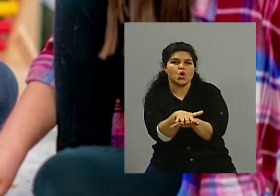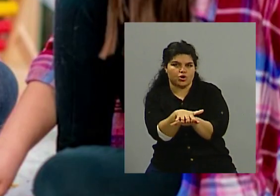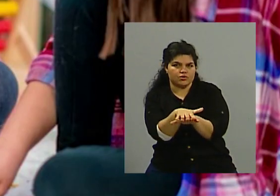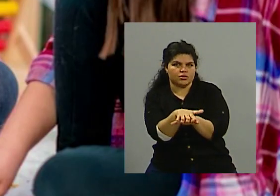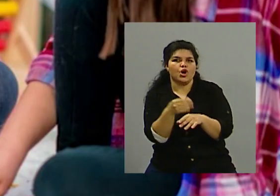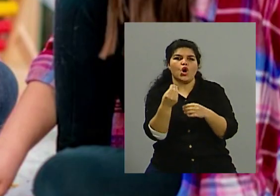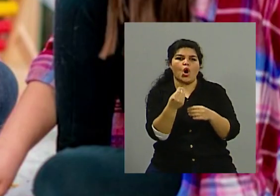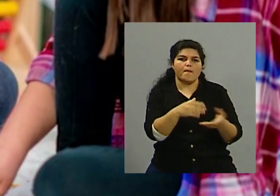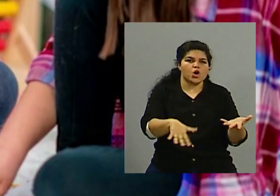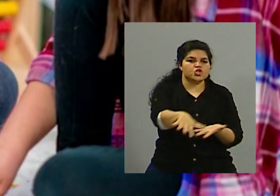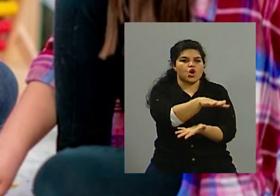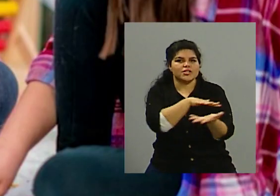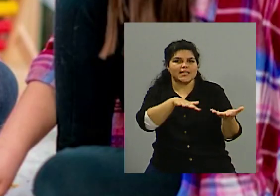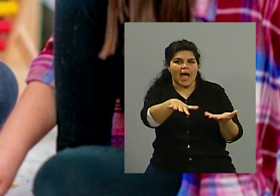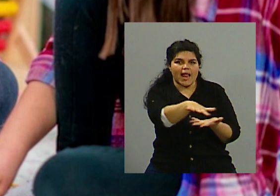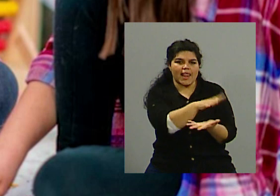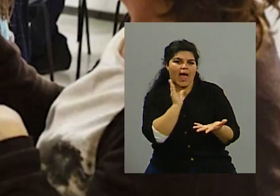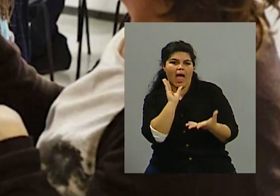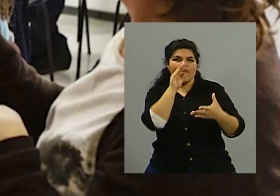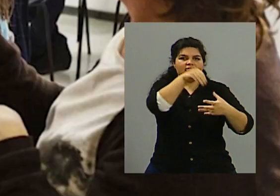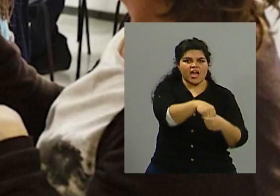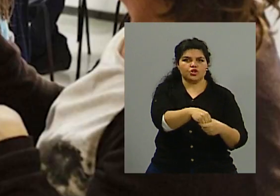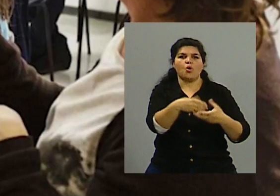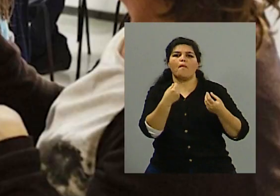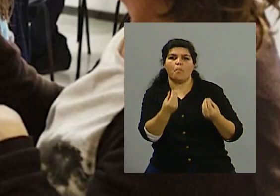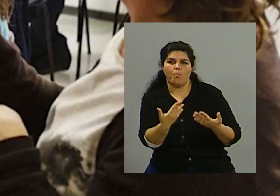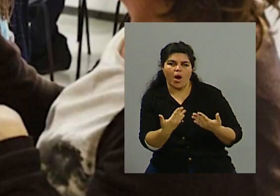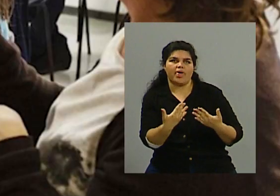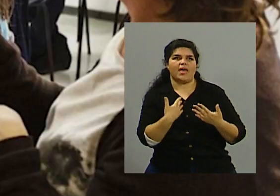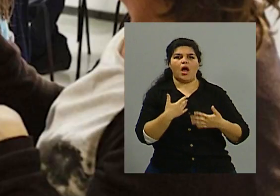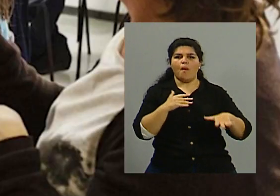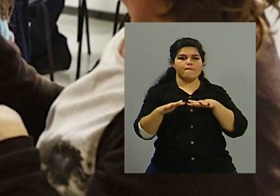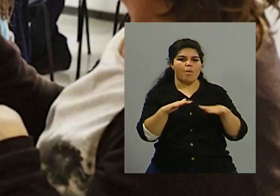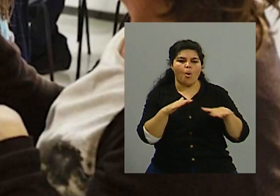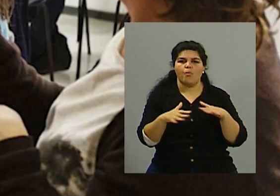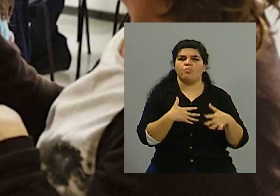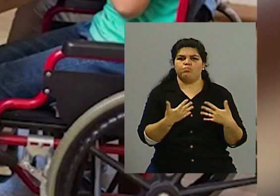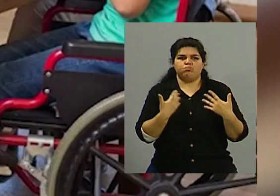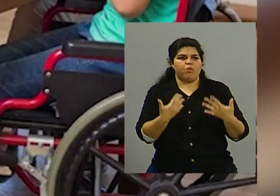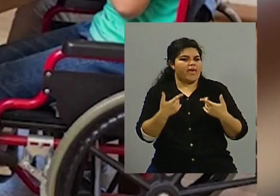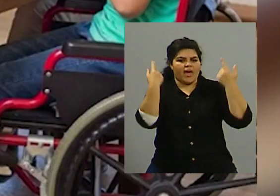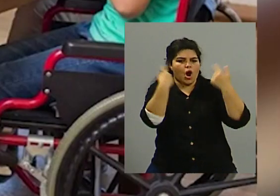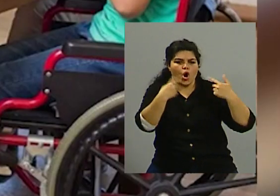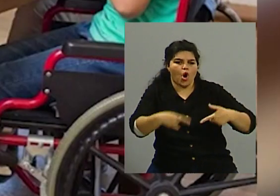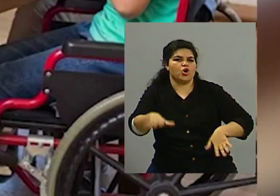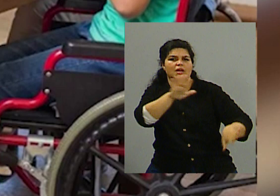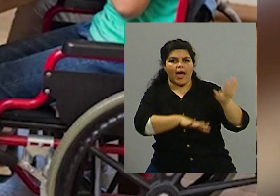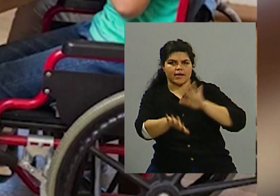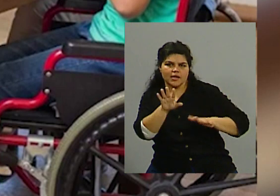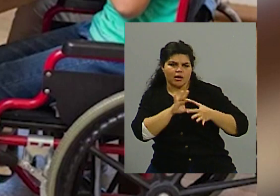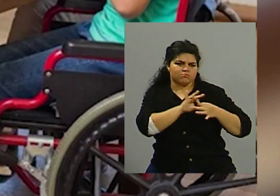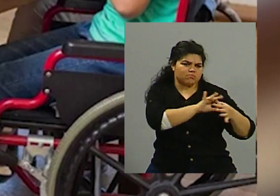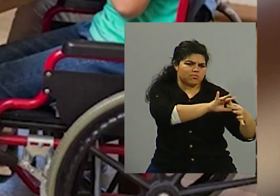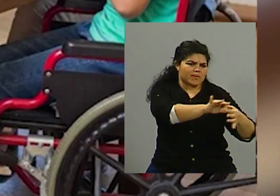se inserte en el ámbito de la sociedad, que pueda desenvolverse y pueda tener una